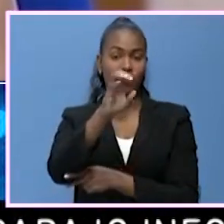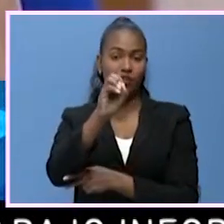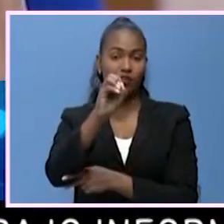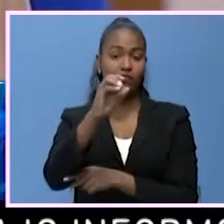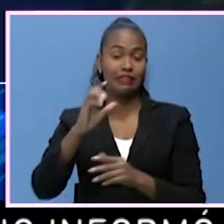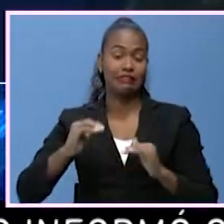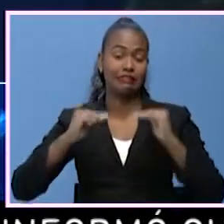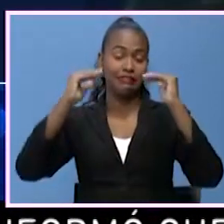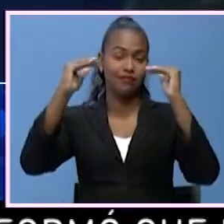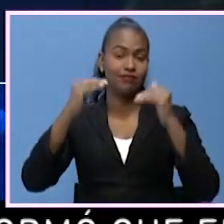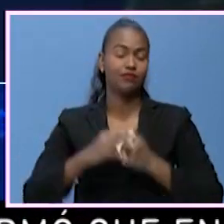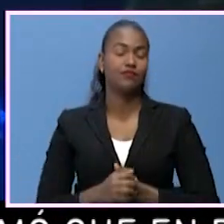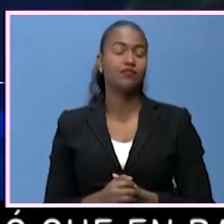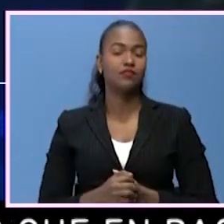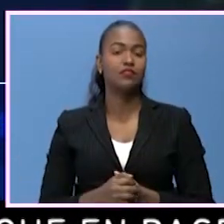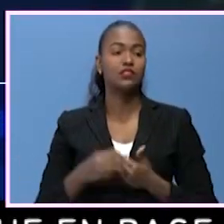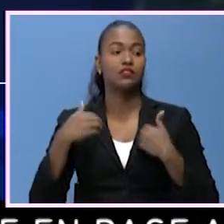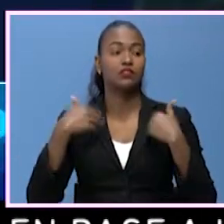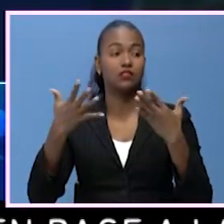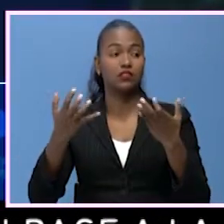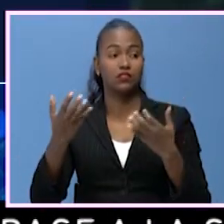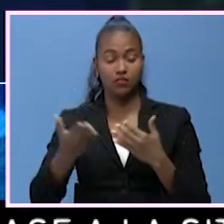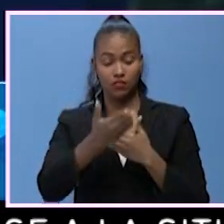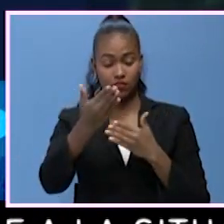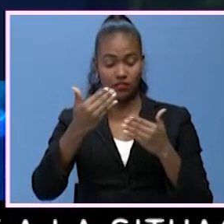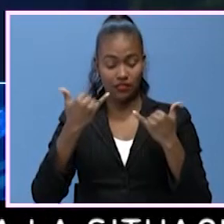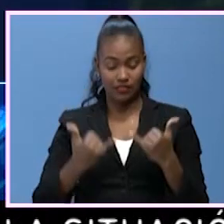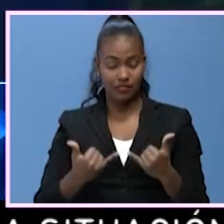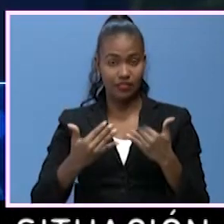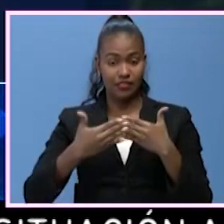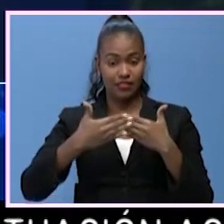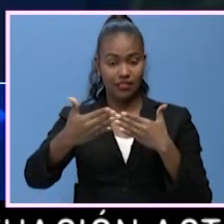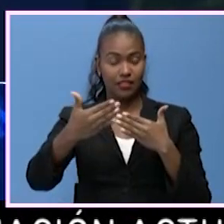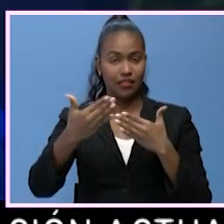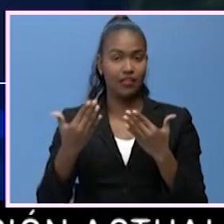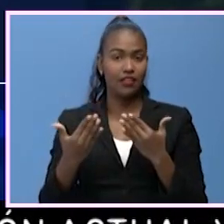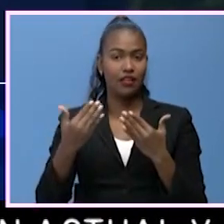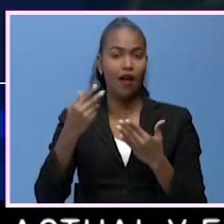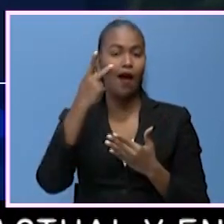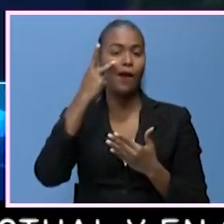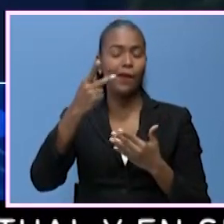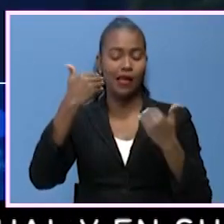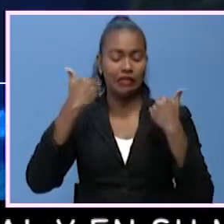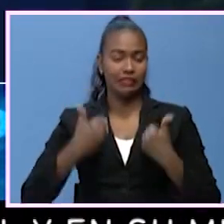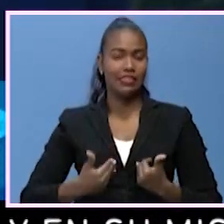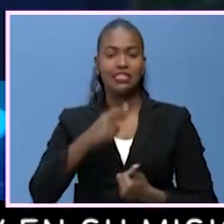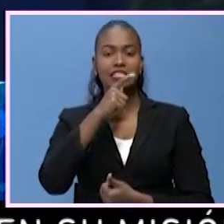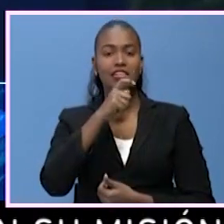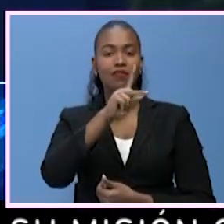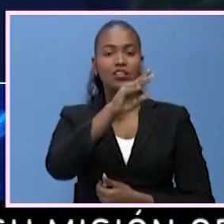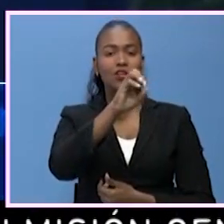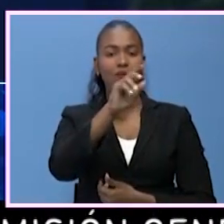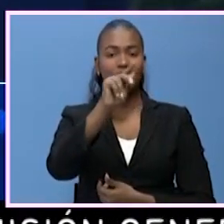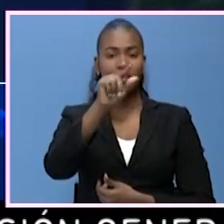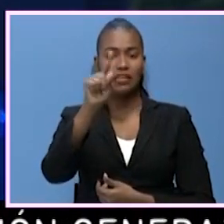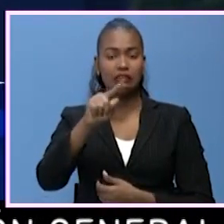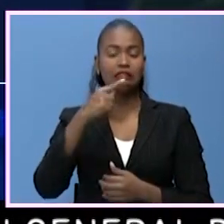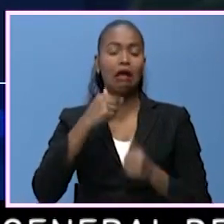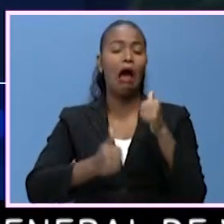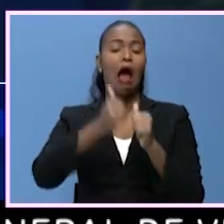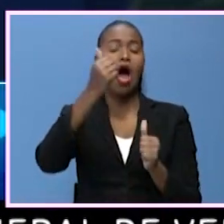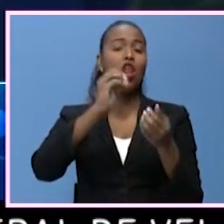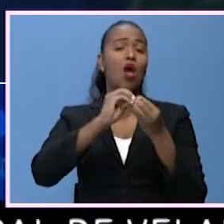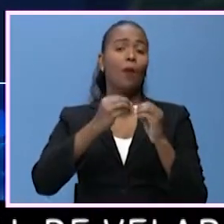Grande. Quiero que ustedes de aquí en adelante nos vean al Pedro Martínez que consiguió los